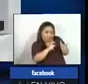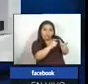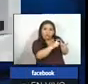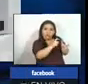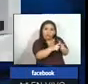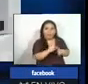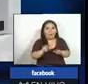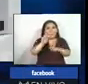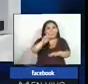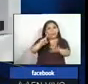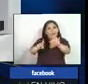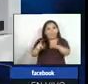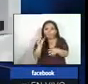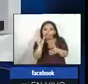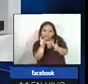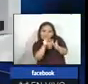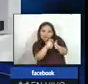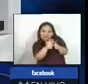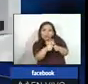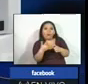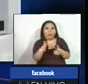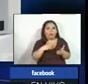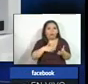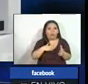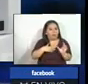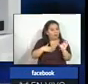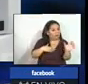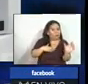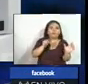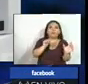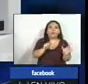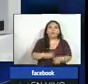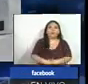cartuchos para la misma y una auténtica de las armas.